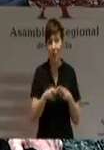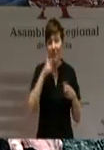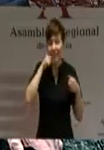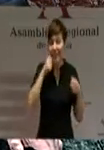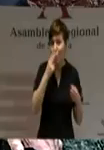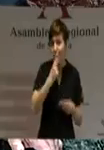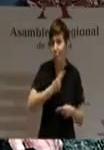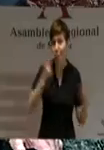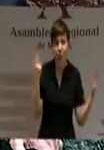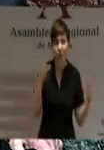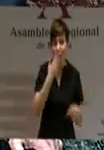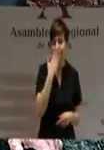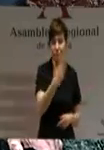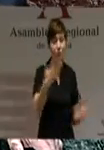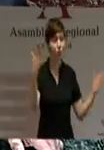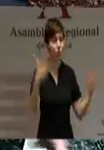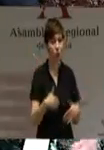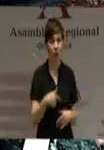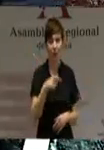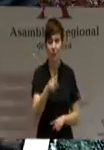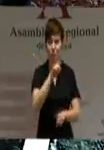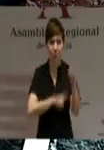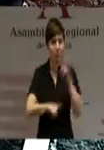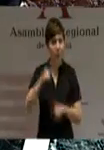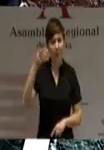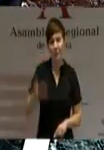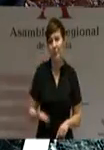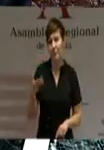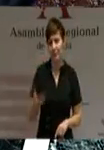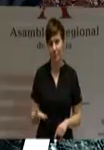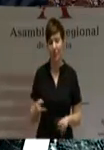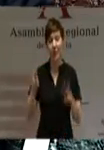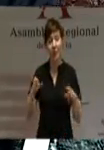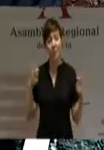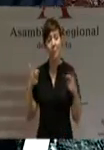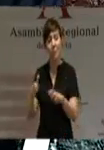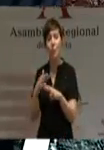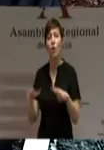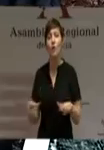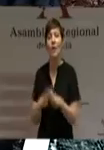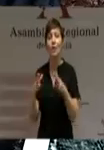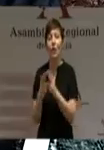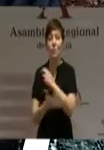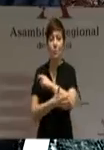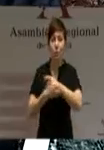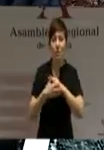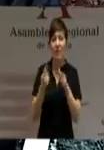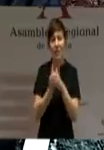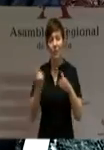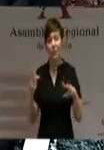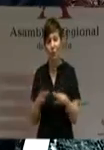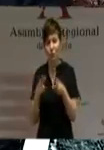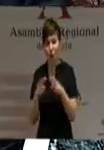una auténtica quimera. En política social, a más pobreza, exclusión social y necesidades